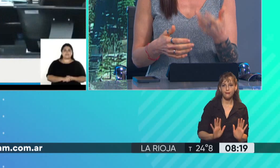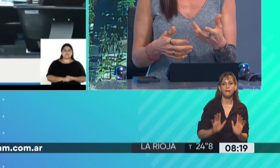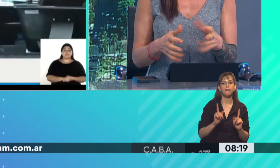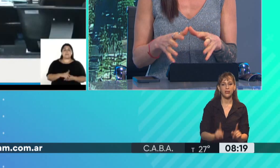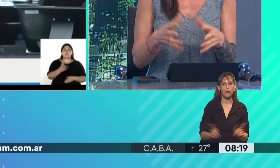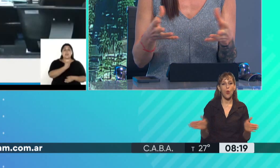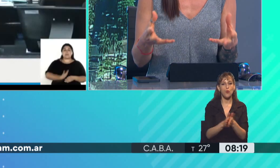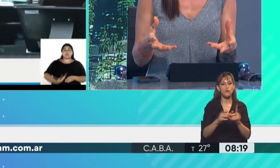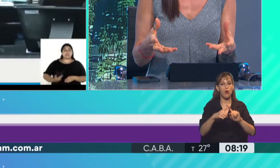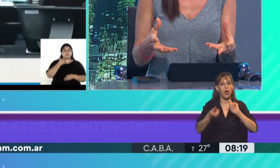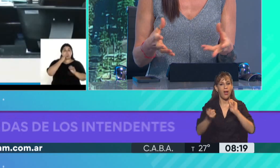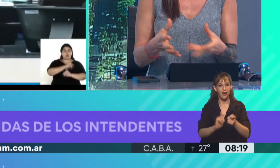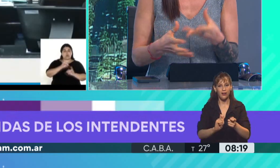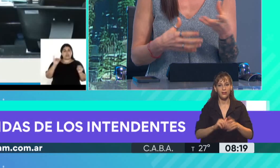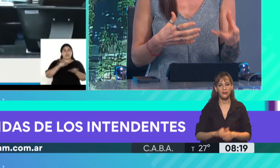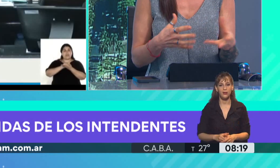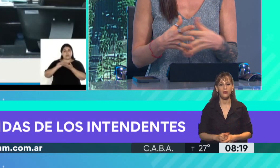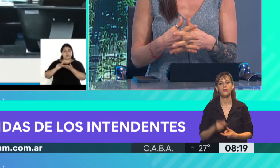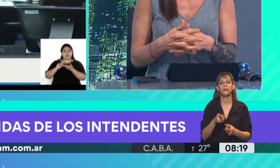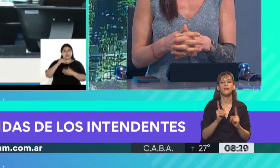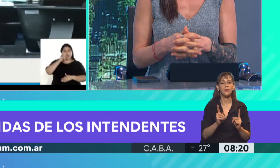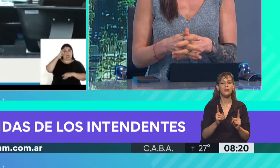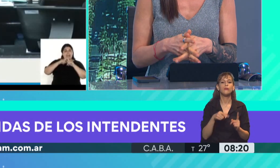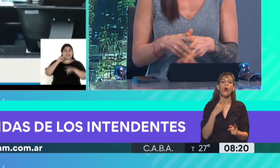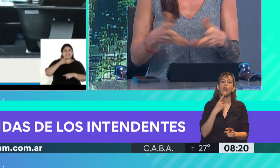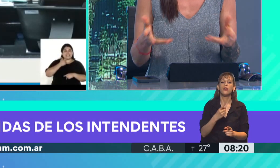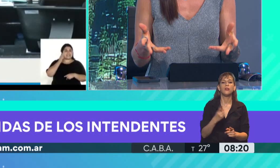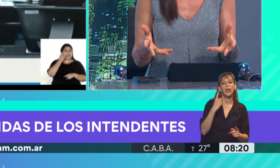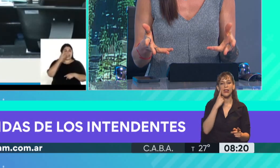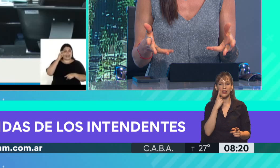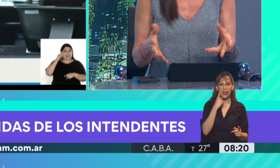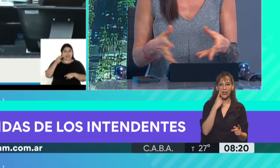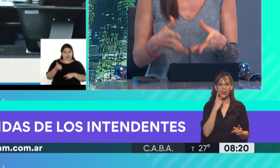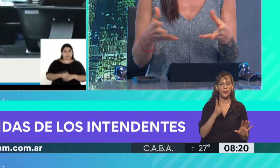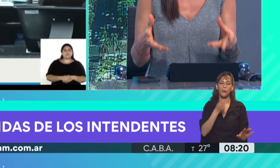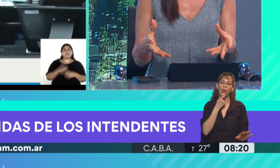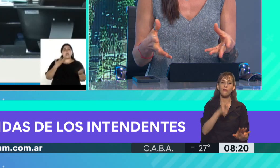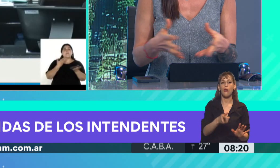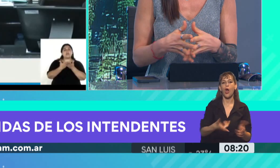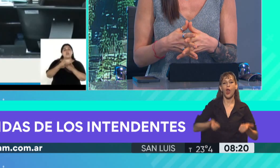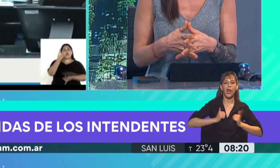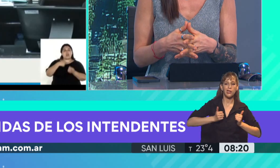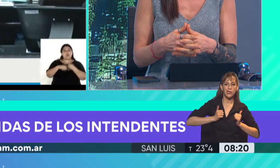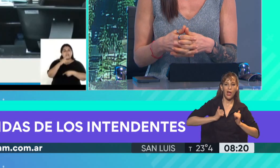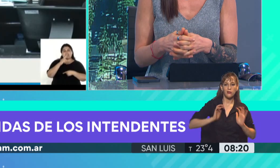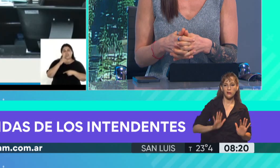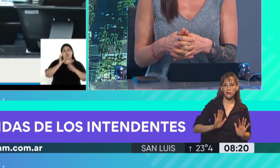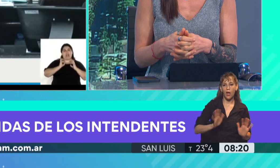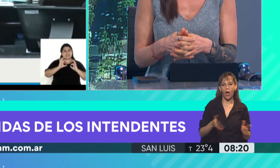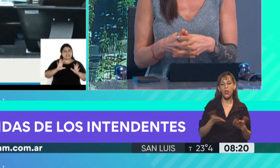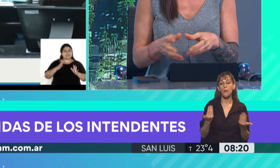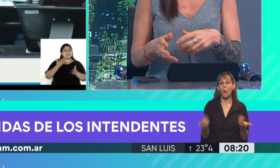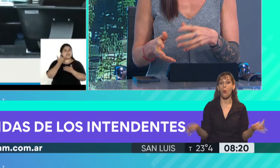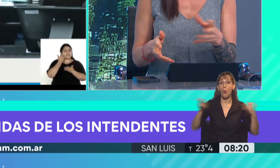cuestionaban algún vacío legal que habilitaba algunos intendentes a por ejemplo tomar licencia no terminar su mandato y volver a